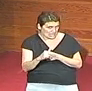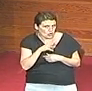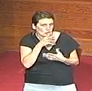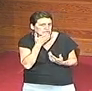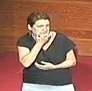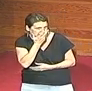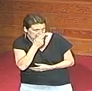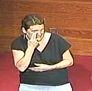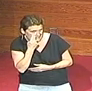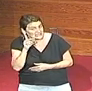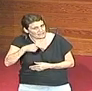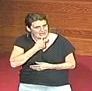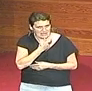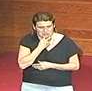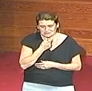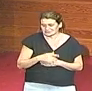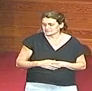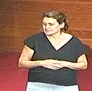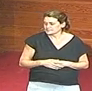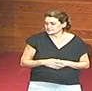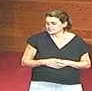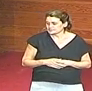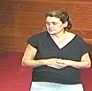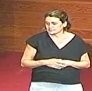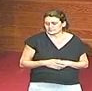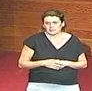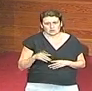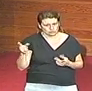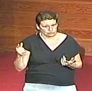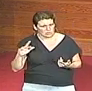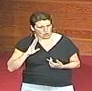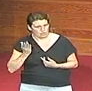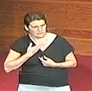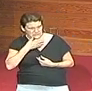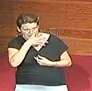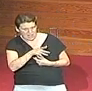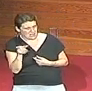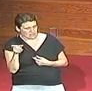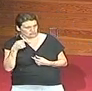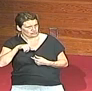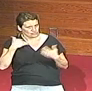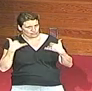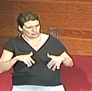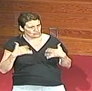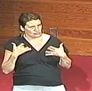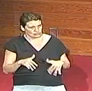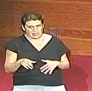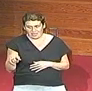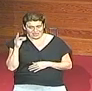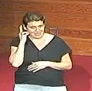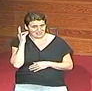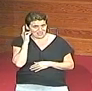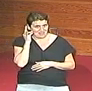interesa, también está en inglés, pues sufrió una ofensiva legal, que aquello fue. ¿Qué pasa? Que claro, ella